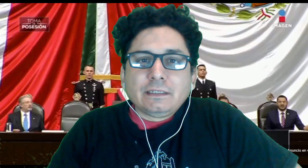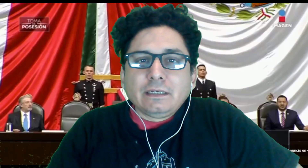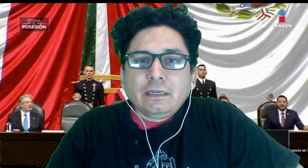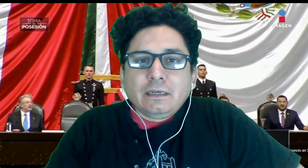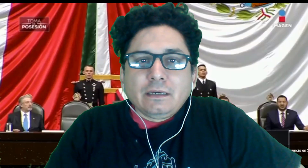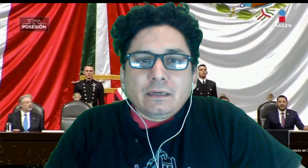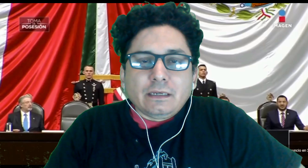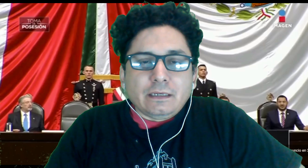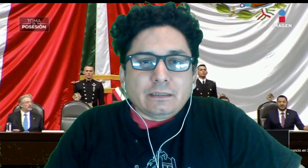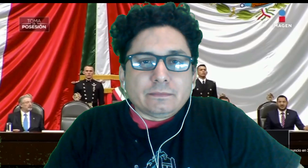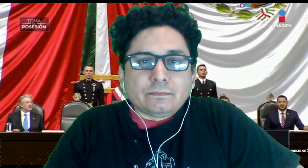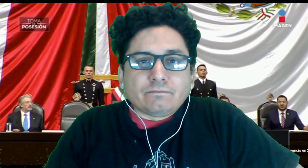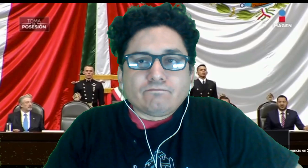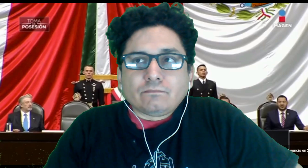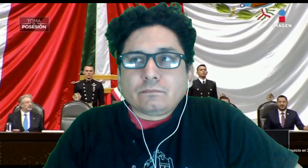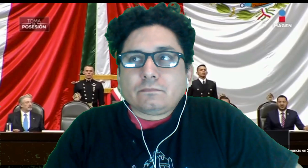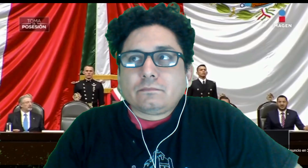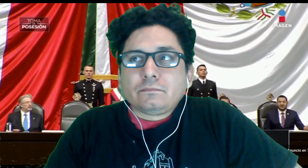difícil.